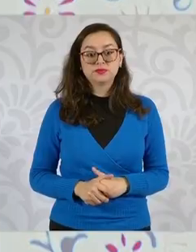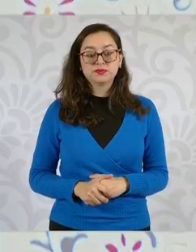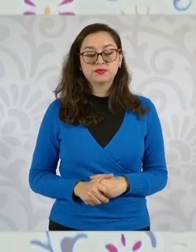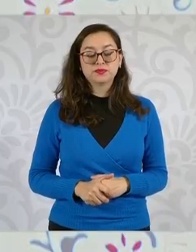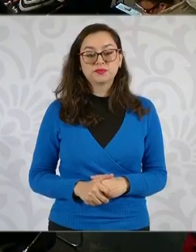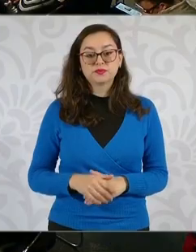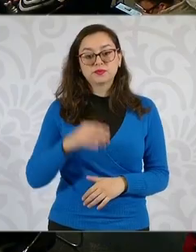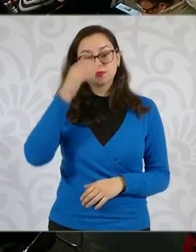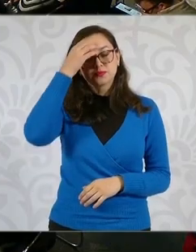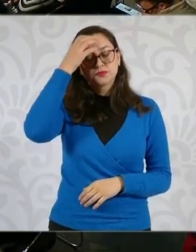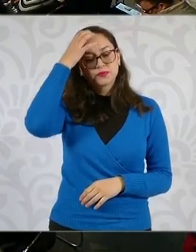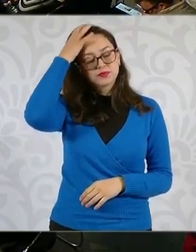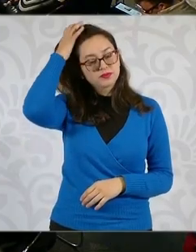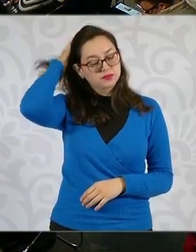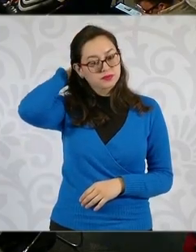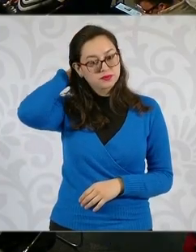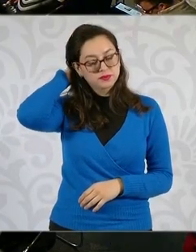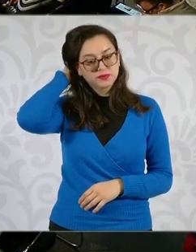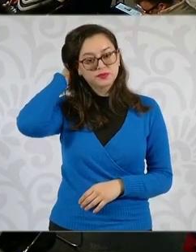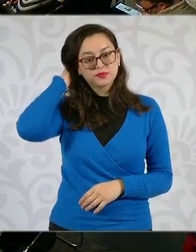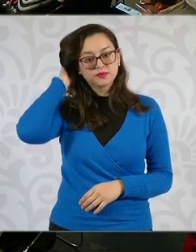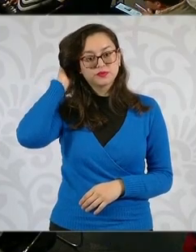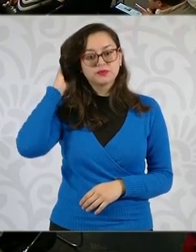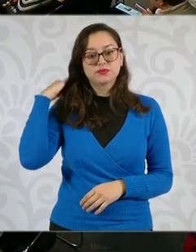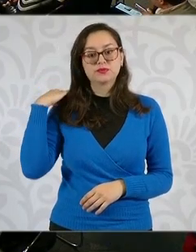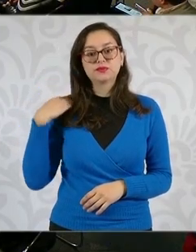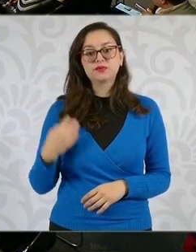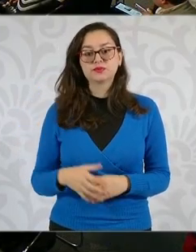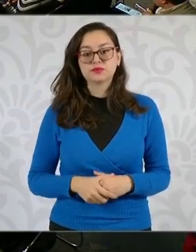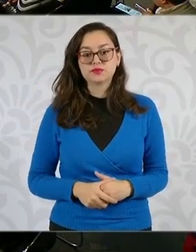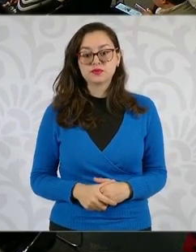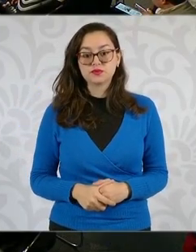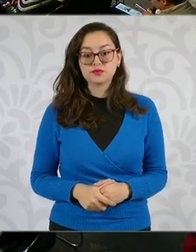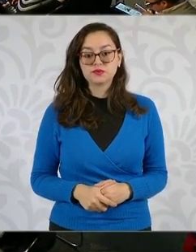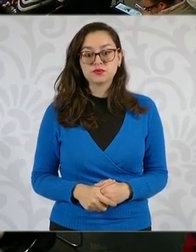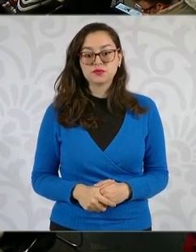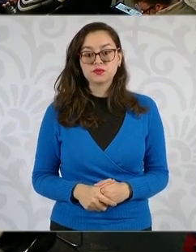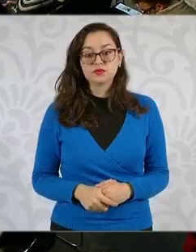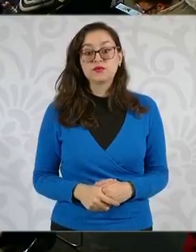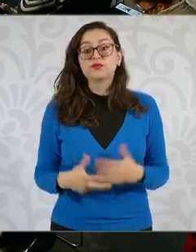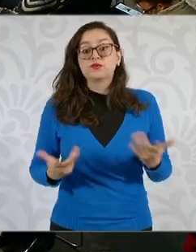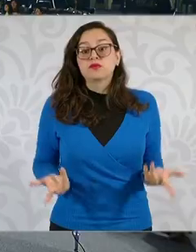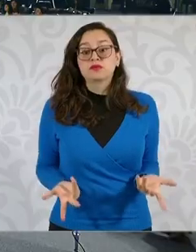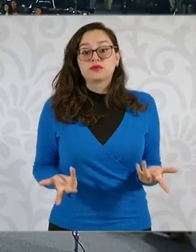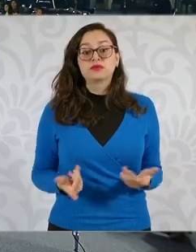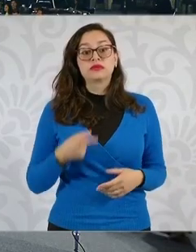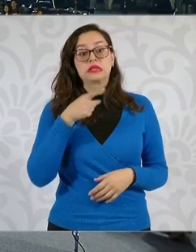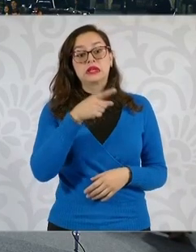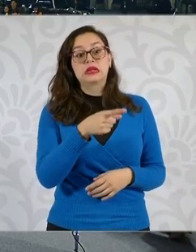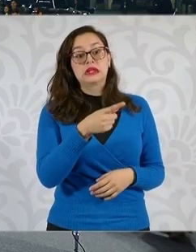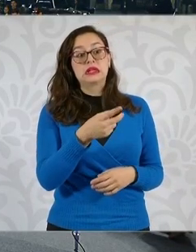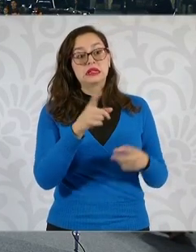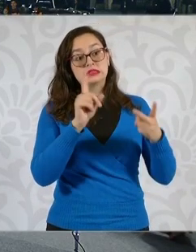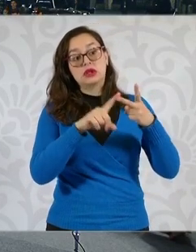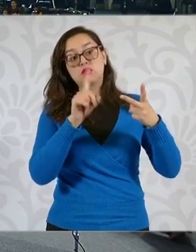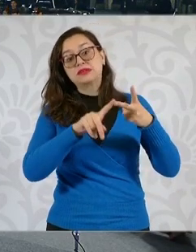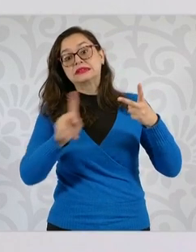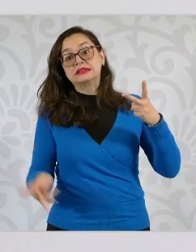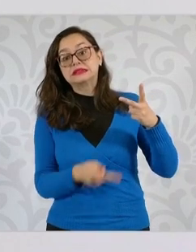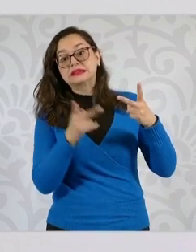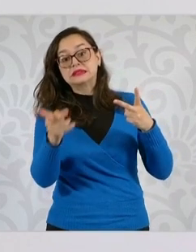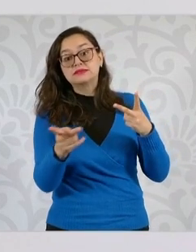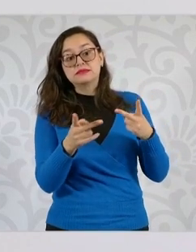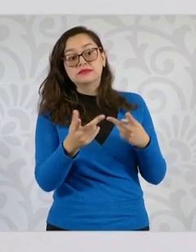y de la nueva del nuevo centro del reclutamiento de economía circular presidenta sí perdóname por favor